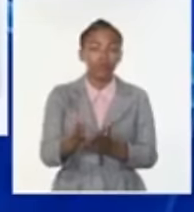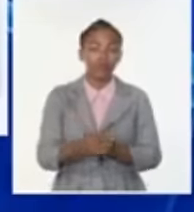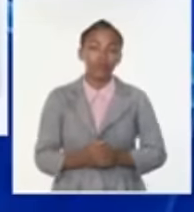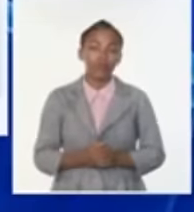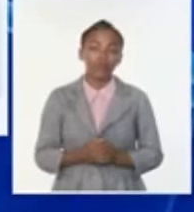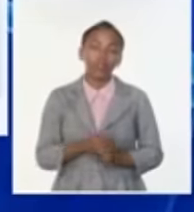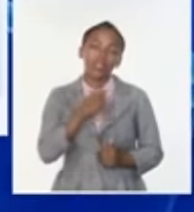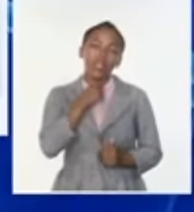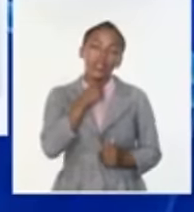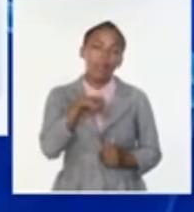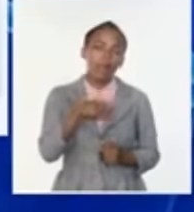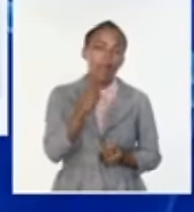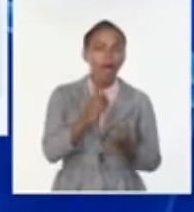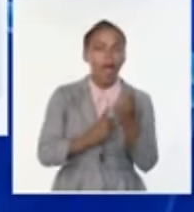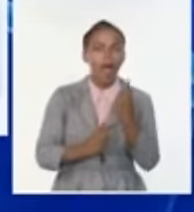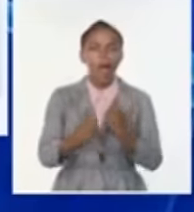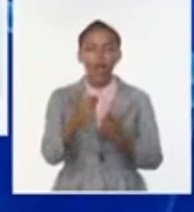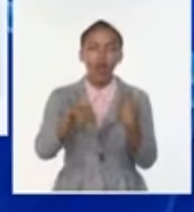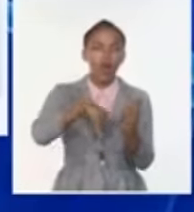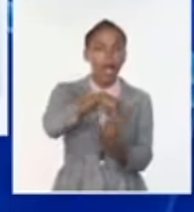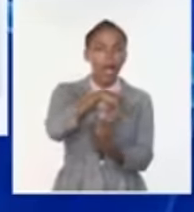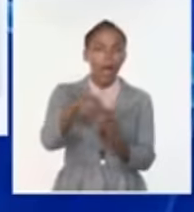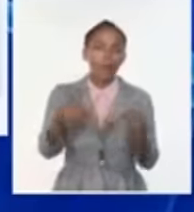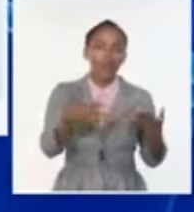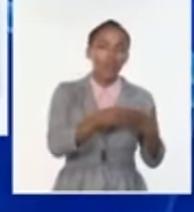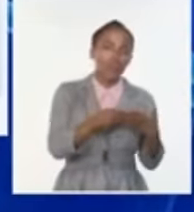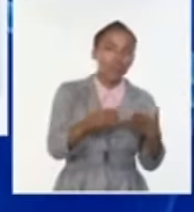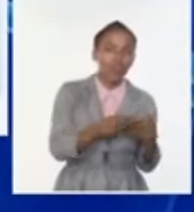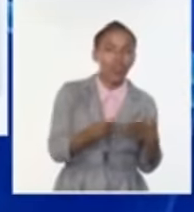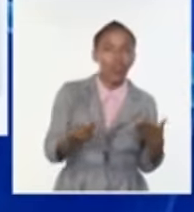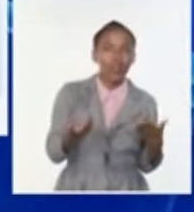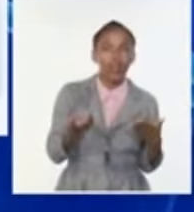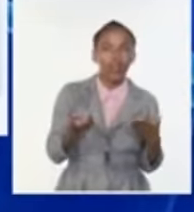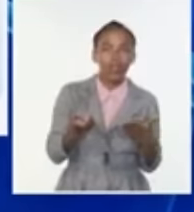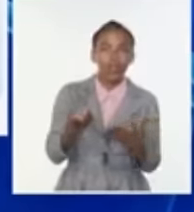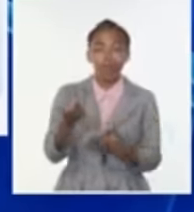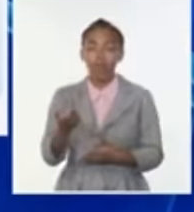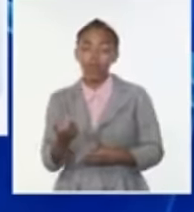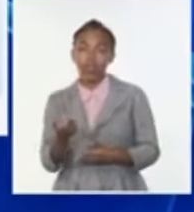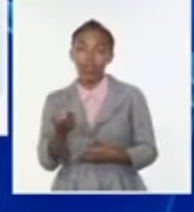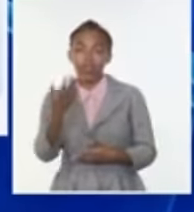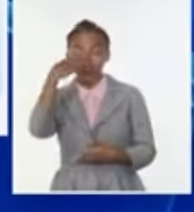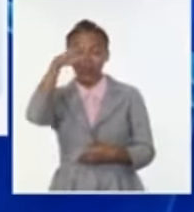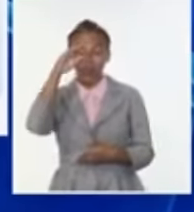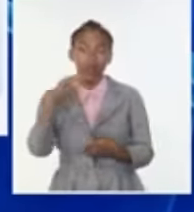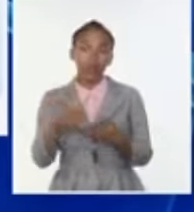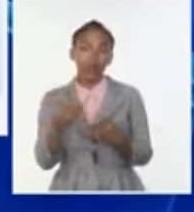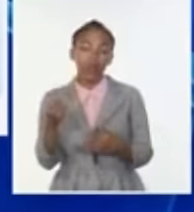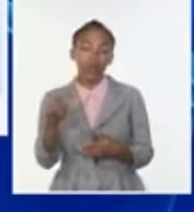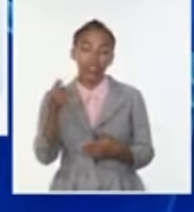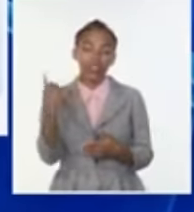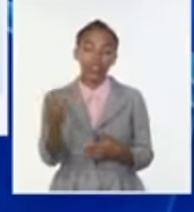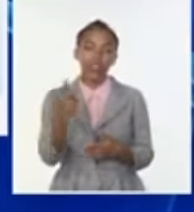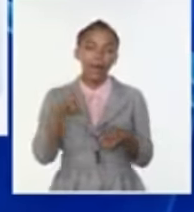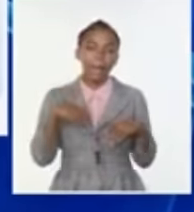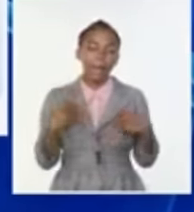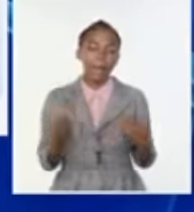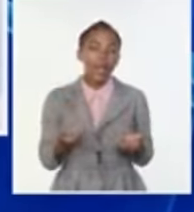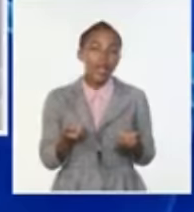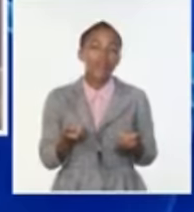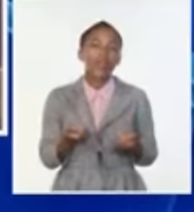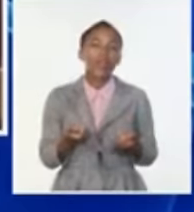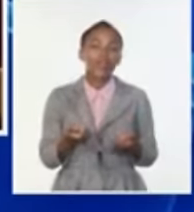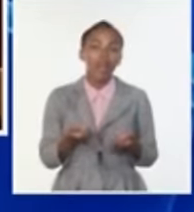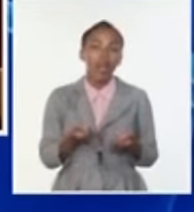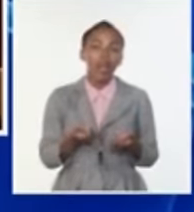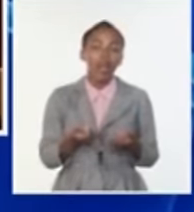algunas dolarizaciones parciales para poder lograr que un día el peso cubano recupere su